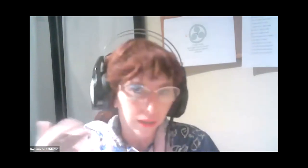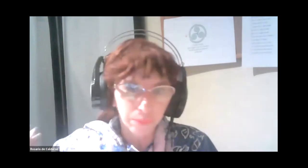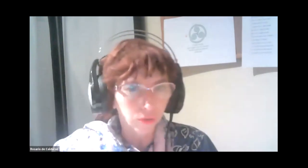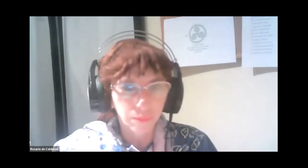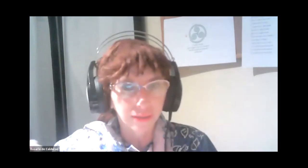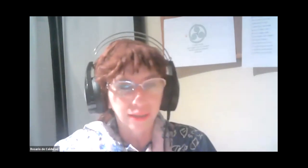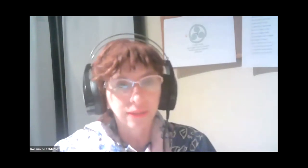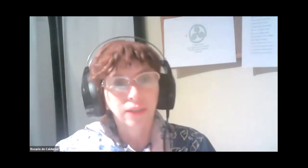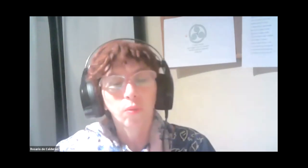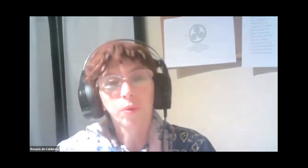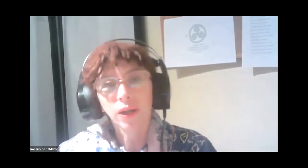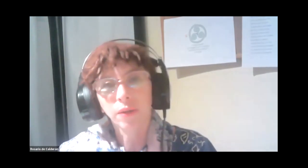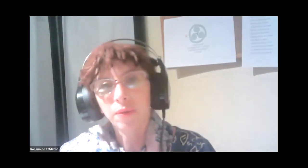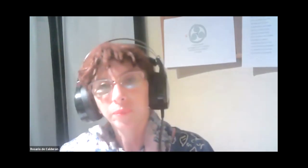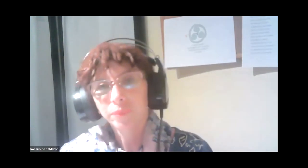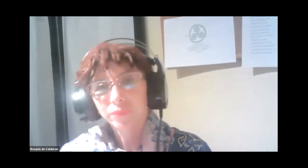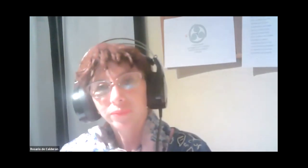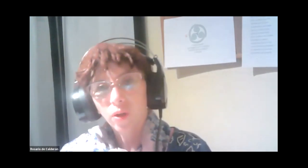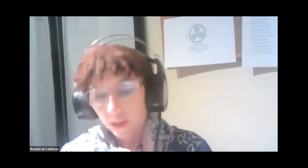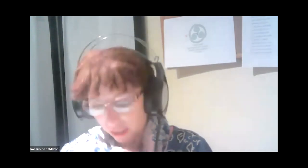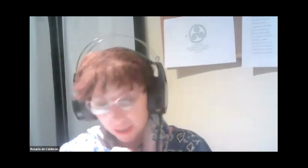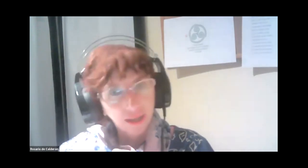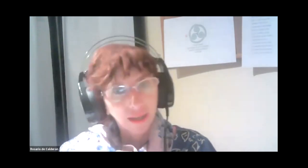y la persona va a llegar sin ningún problema